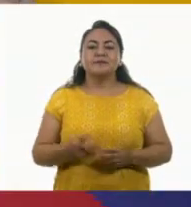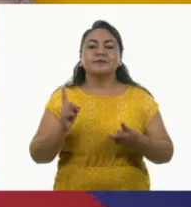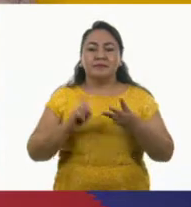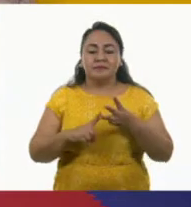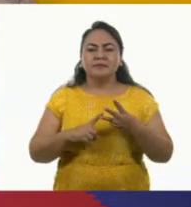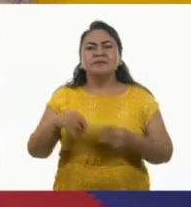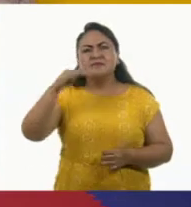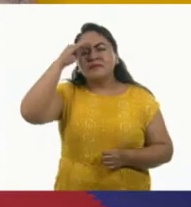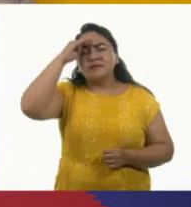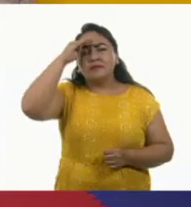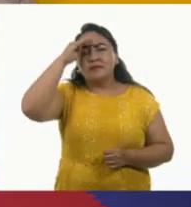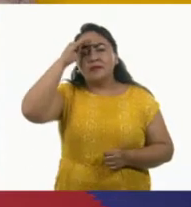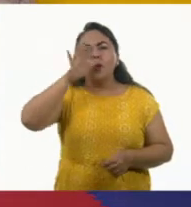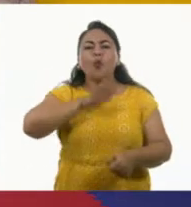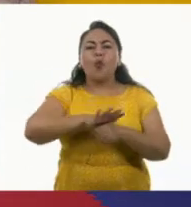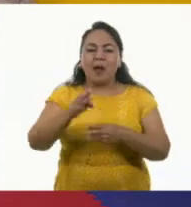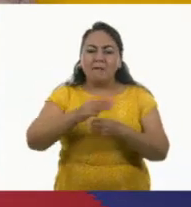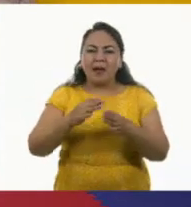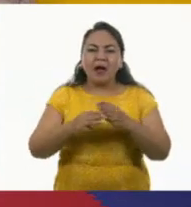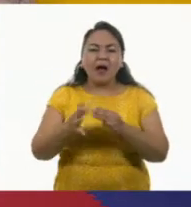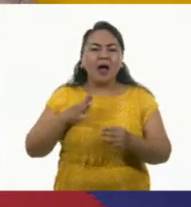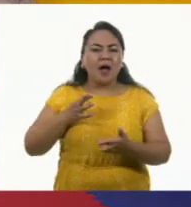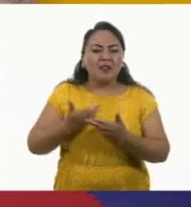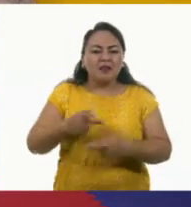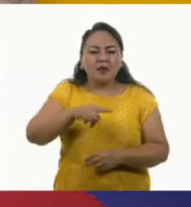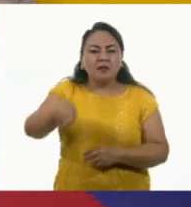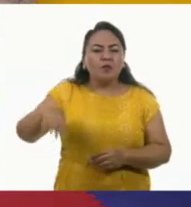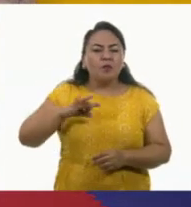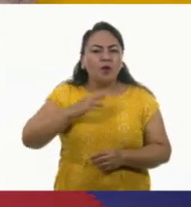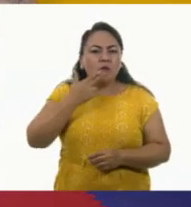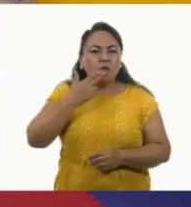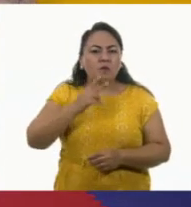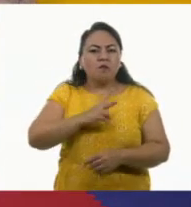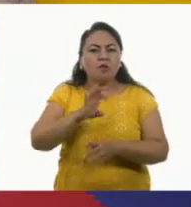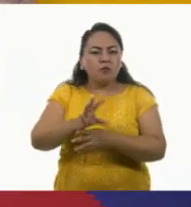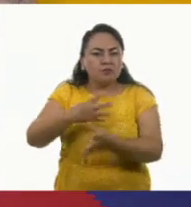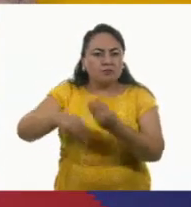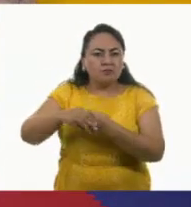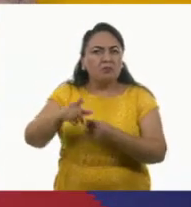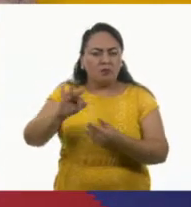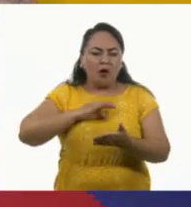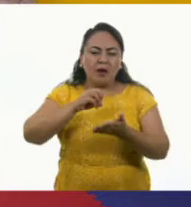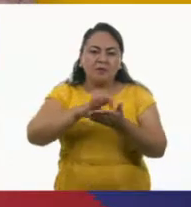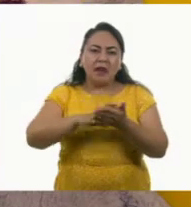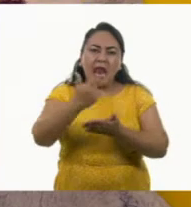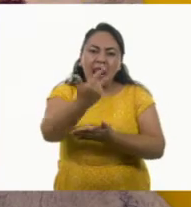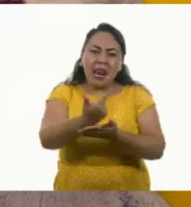Piensa en qué materiales de reuso tienes en tu hogar y si deseas, anótalos.